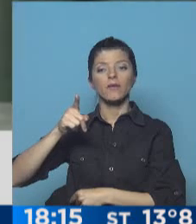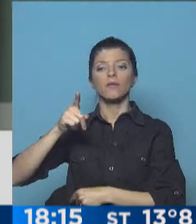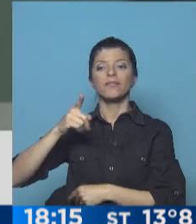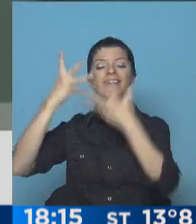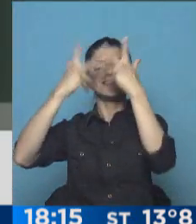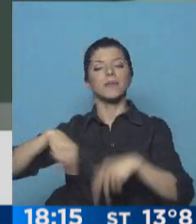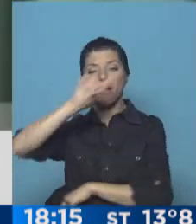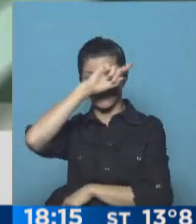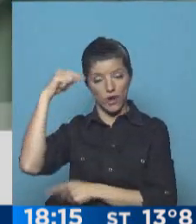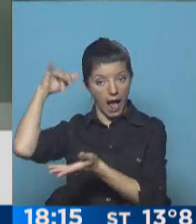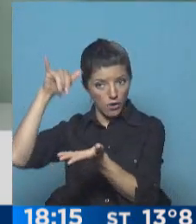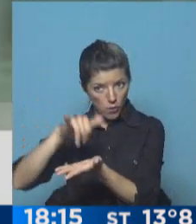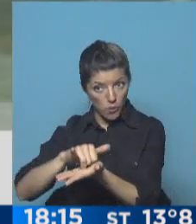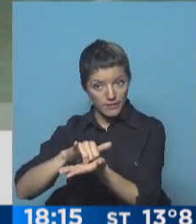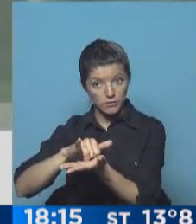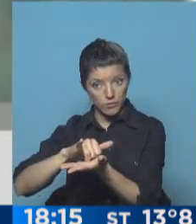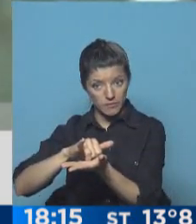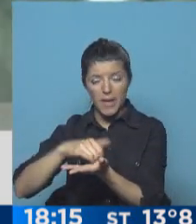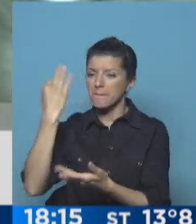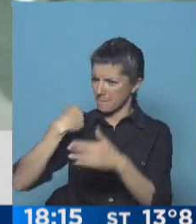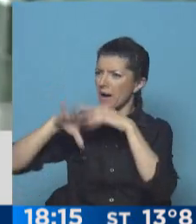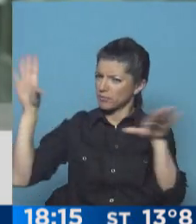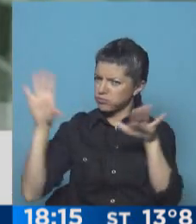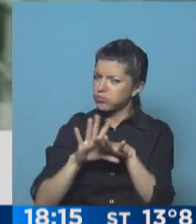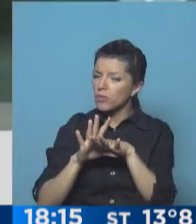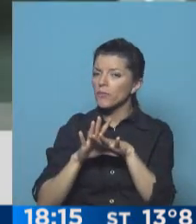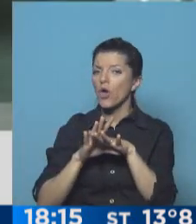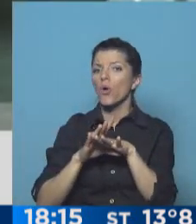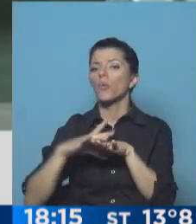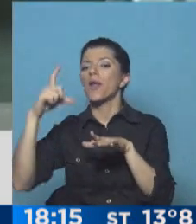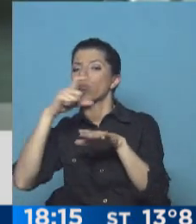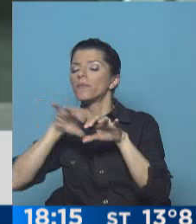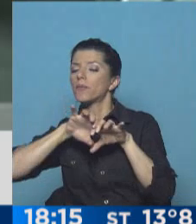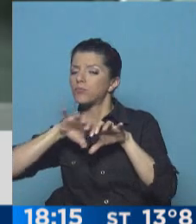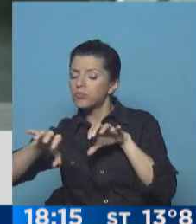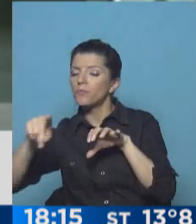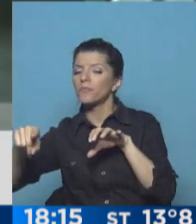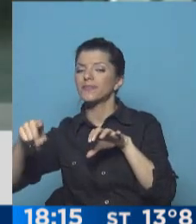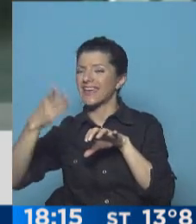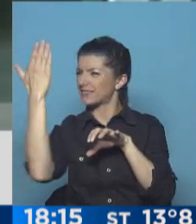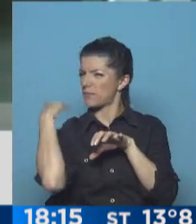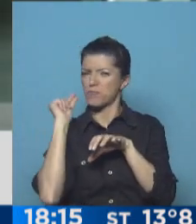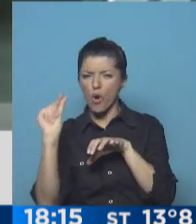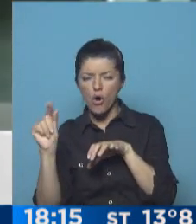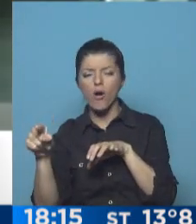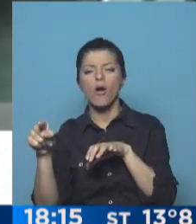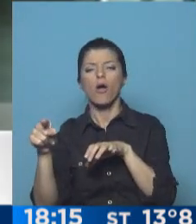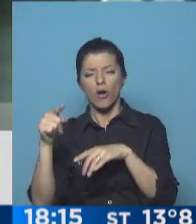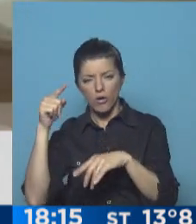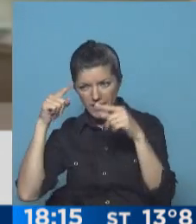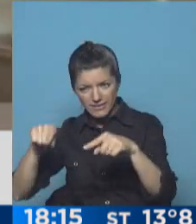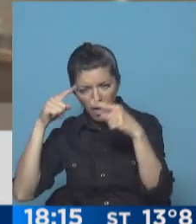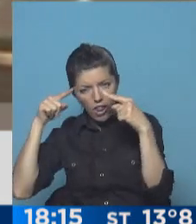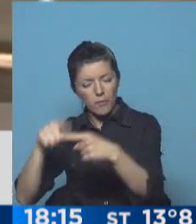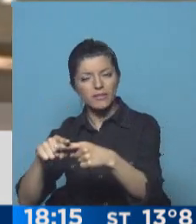Sistema Nacional de Aeropuertos, más específicamente con una nueva subcuenta que se ha generado hace muy poco tiempo con el fin de